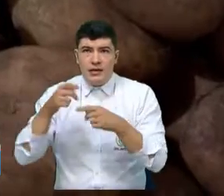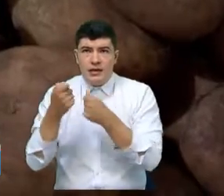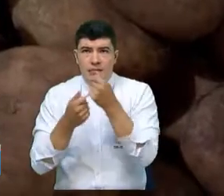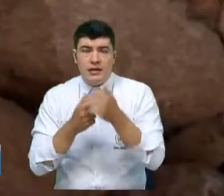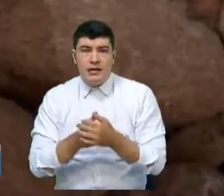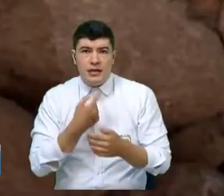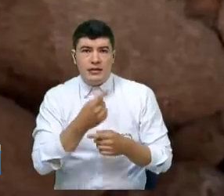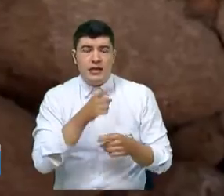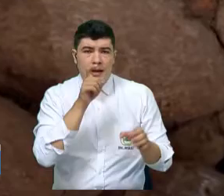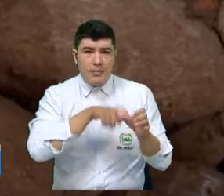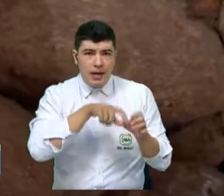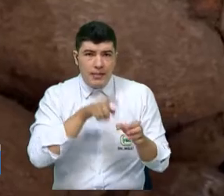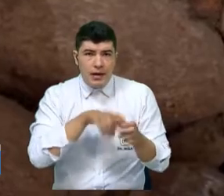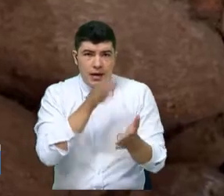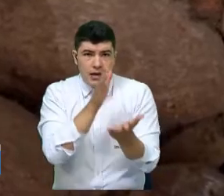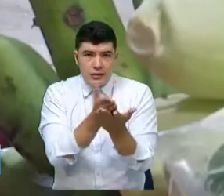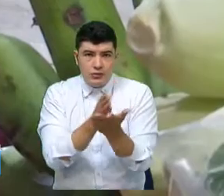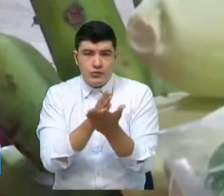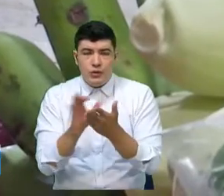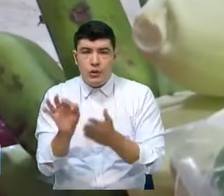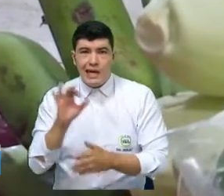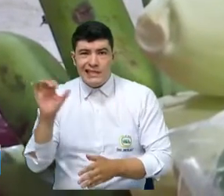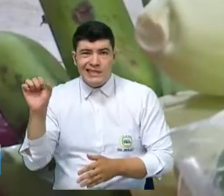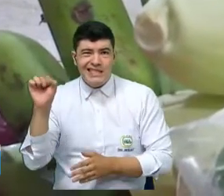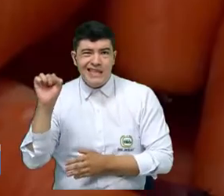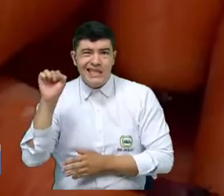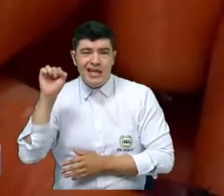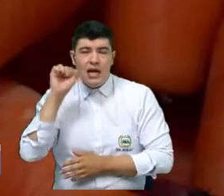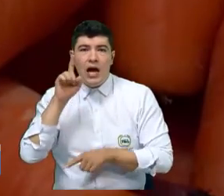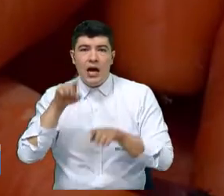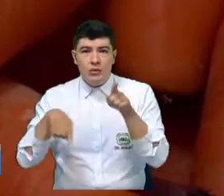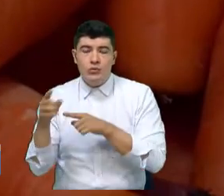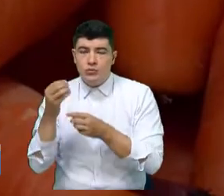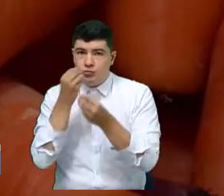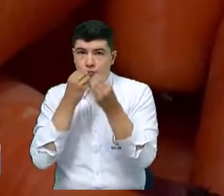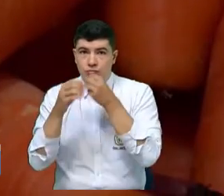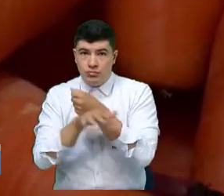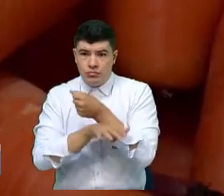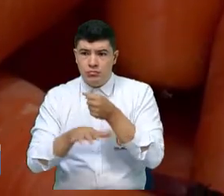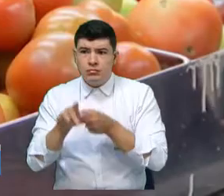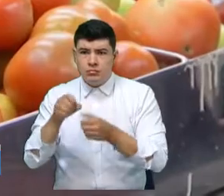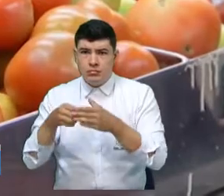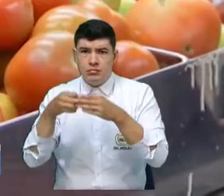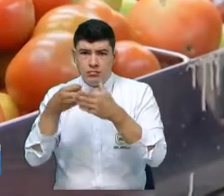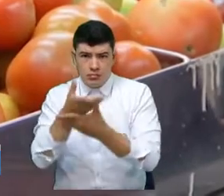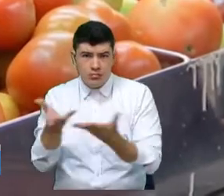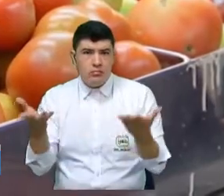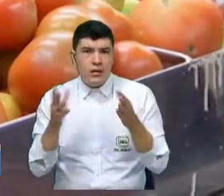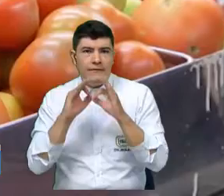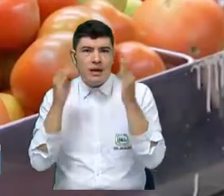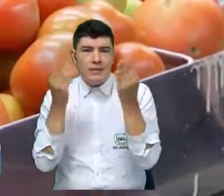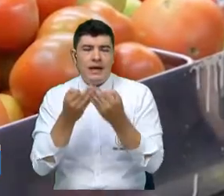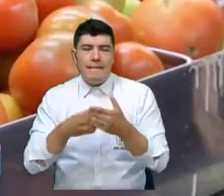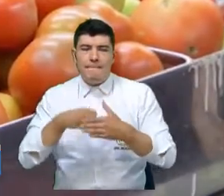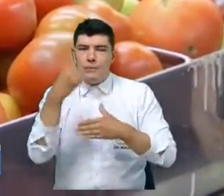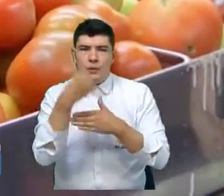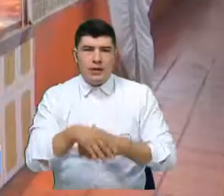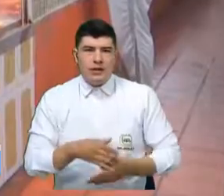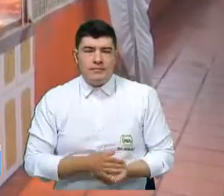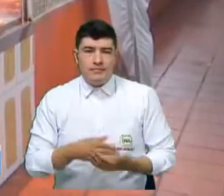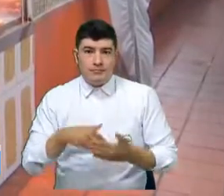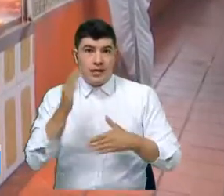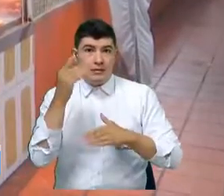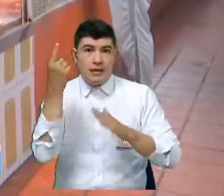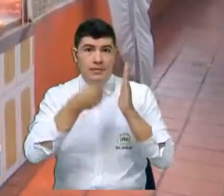La papa, la yuca y hasta la zanahoria son algunos de los alimentos básicos de la canasta familiar que han sufrido un aumento de precio de